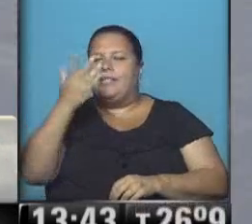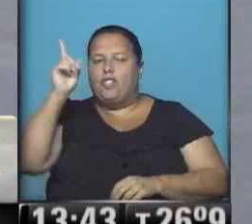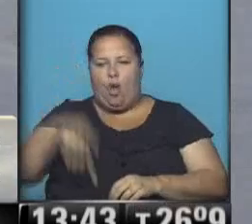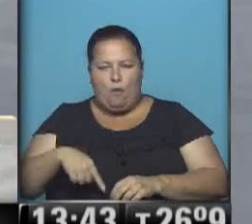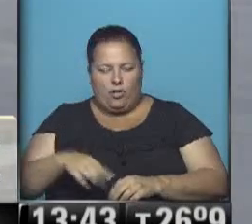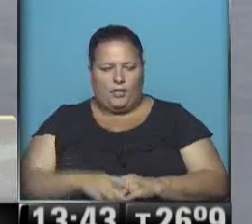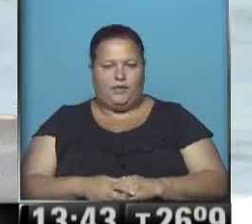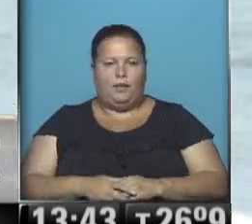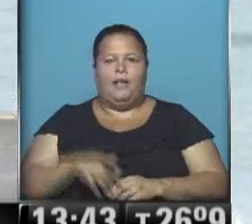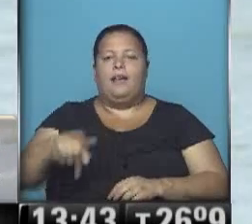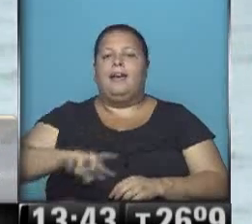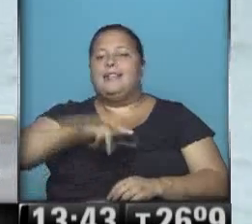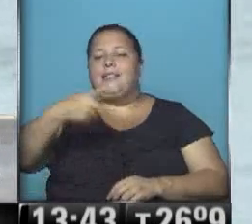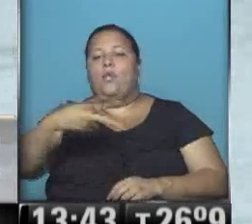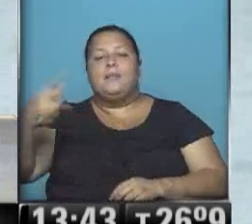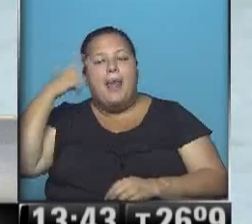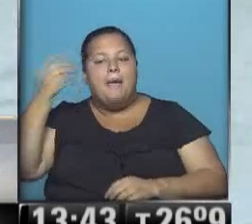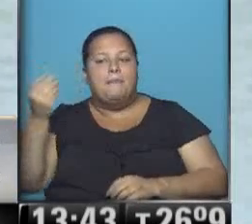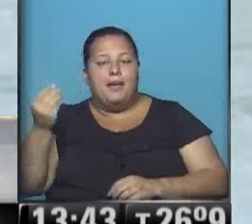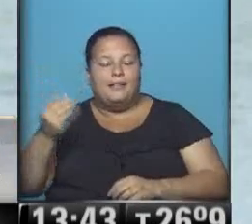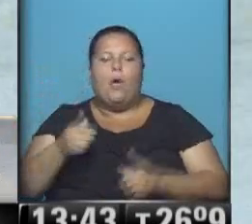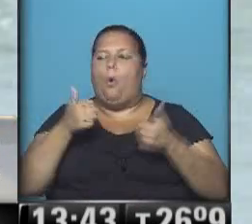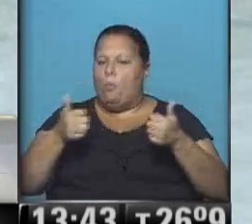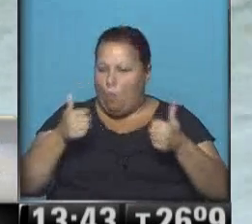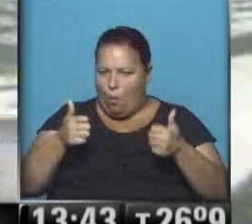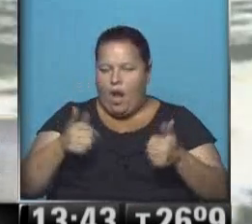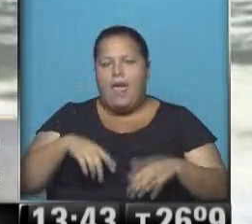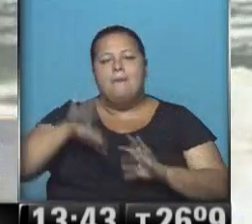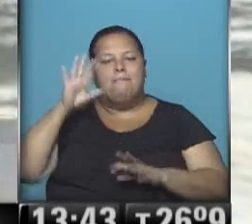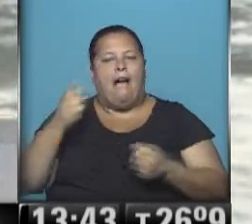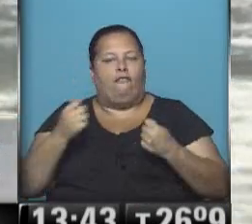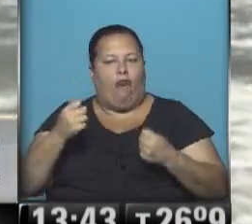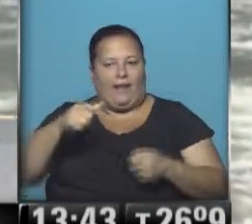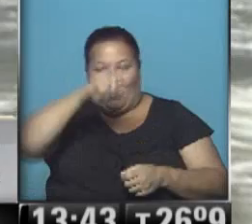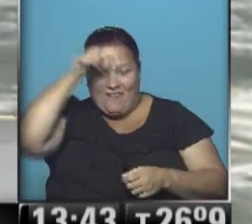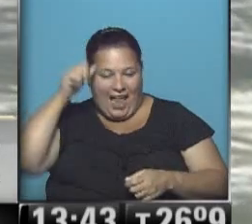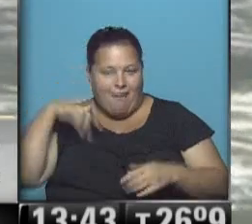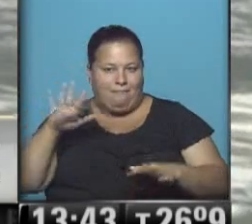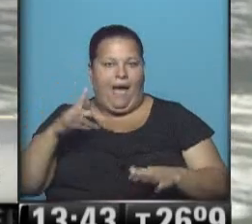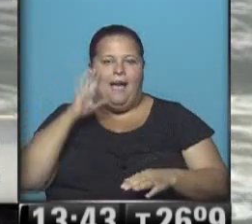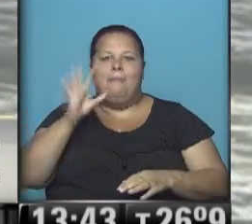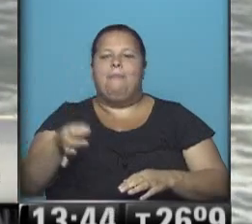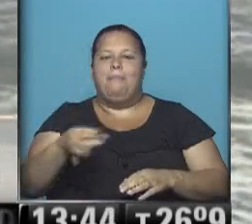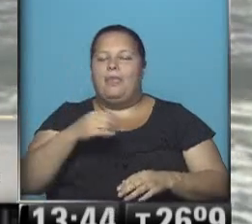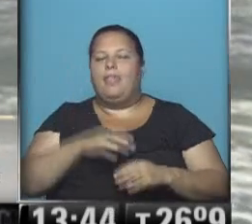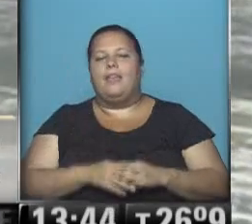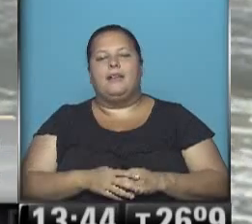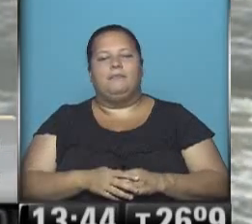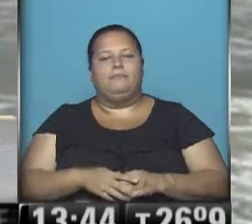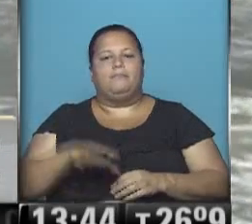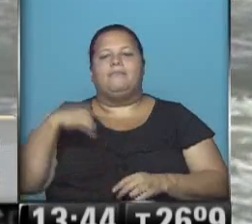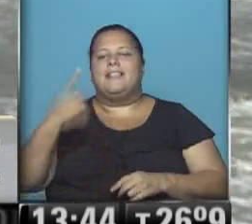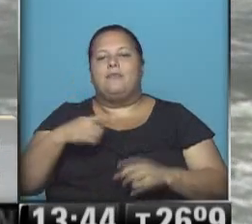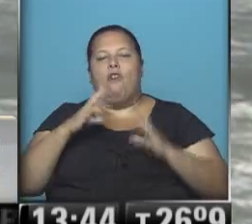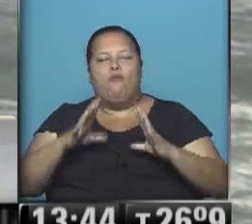25%. ¿La expectativa para esta segunda quincena? Es muy buena, generalmente es la más fuerte del verano, se empieza a dar que ya empezamos a tener los